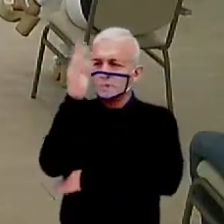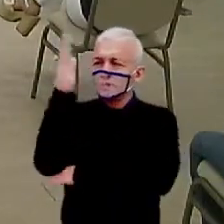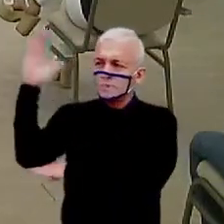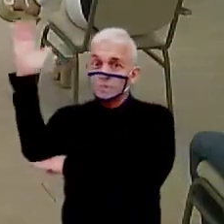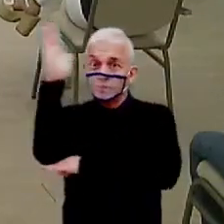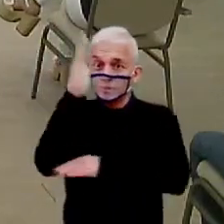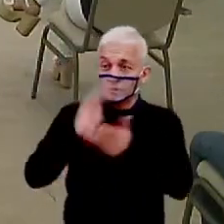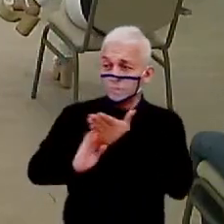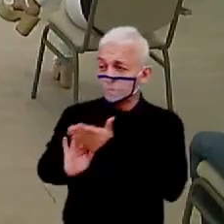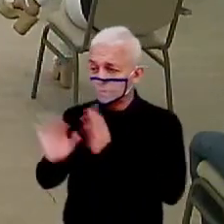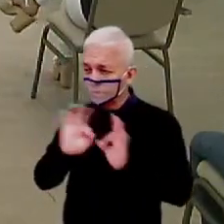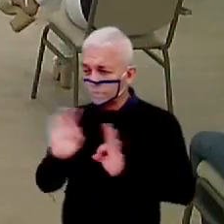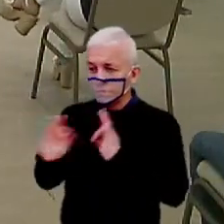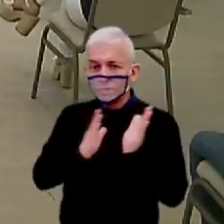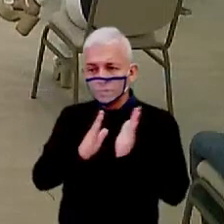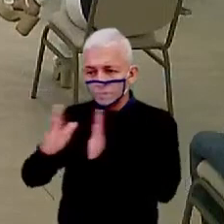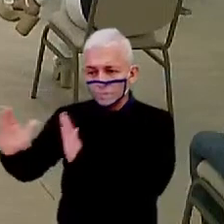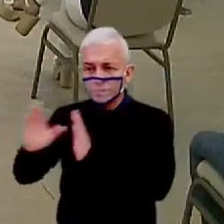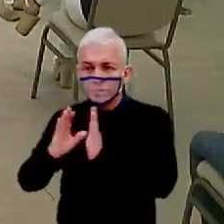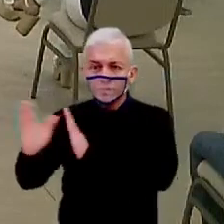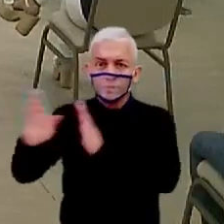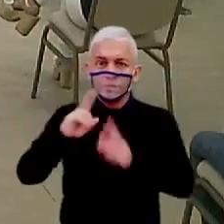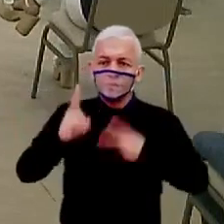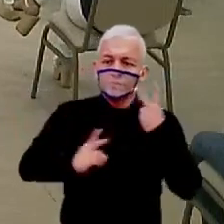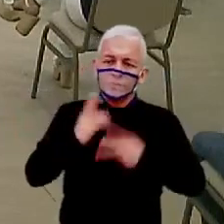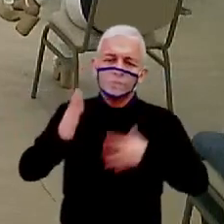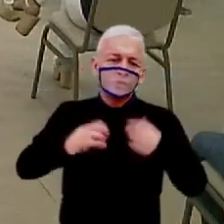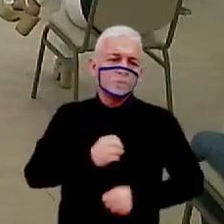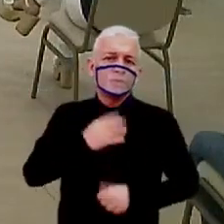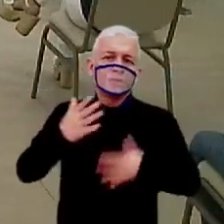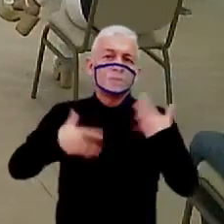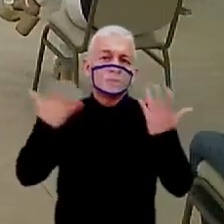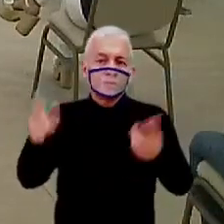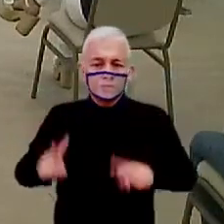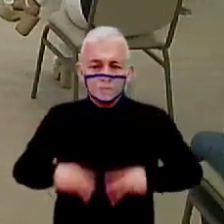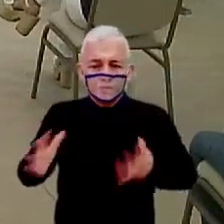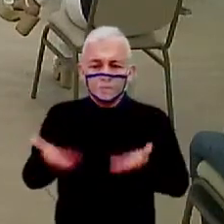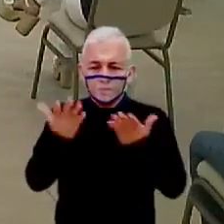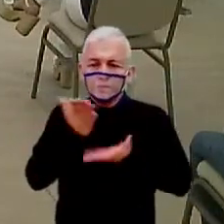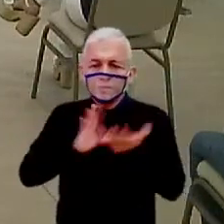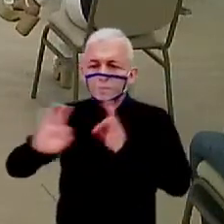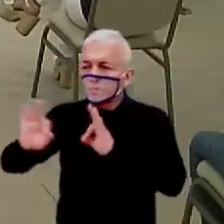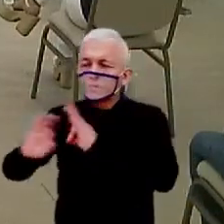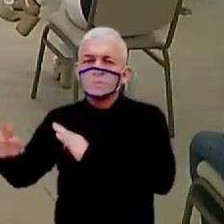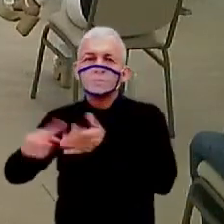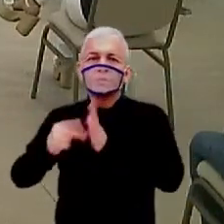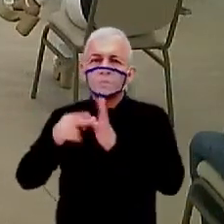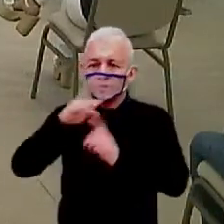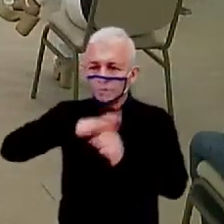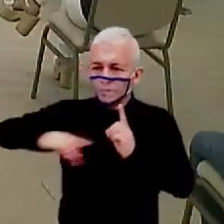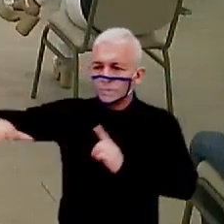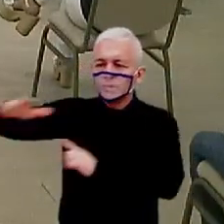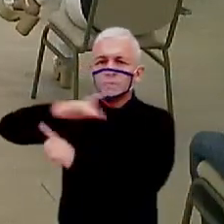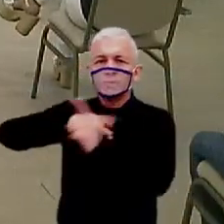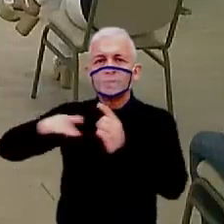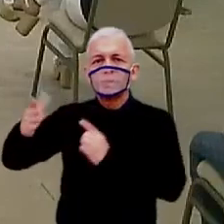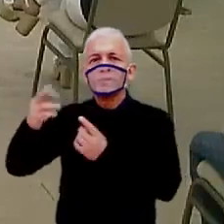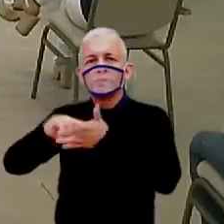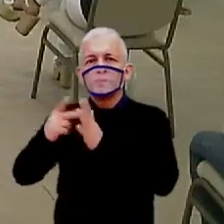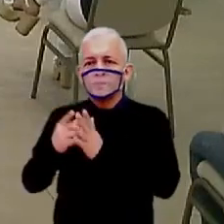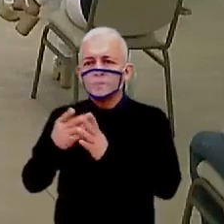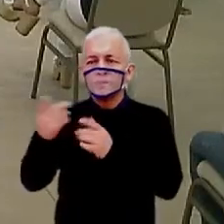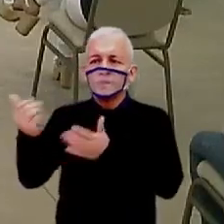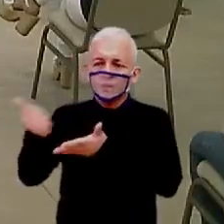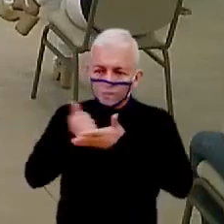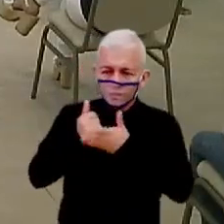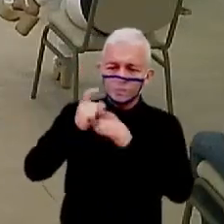chulear el requisito de la sostenibilidad y de la conservación, y es arropar el medio ambiente como un motor de